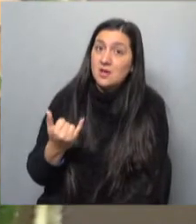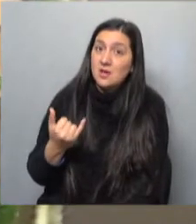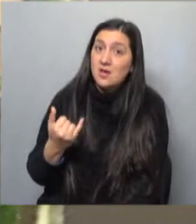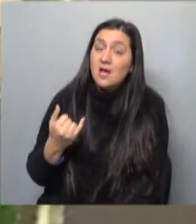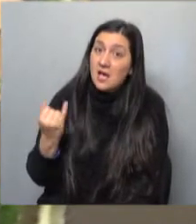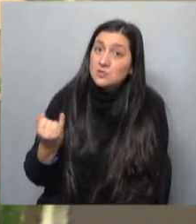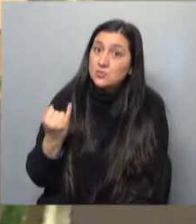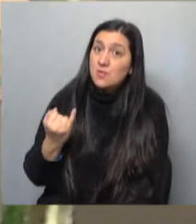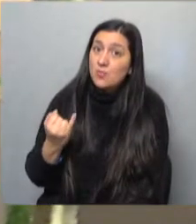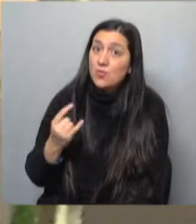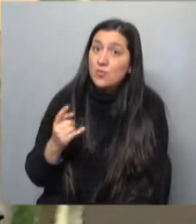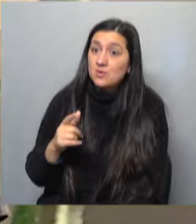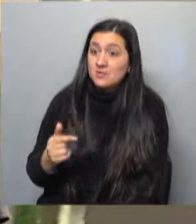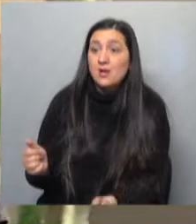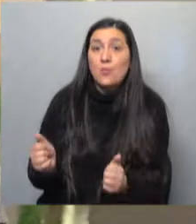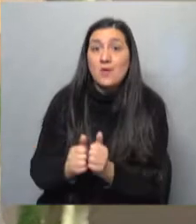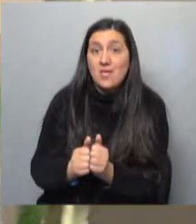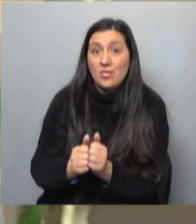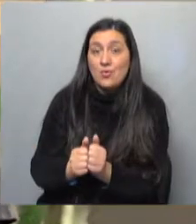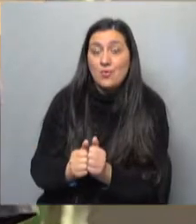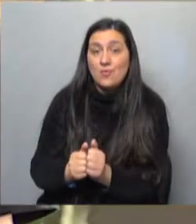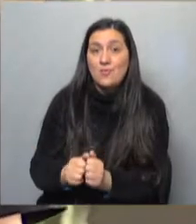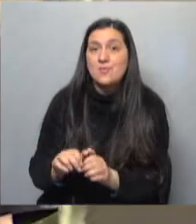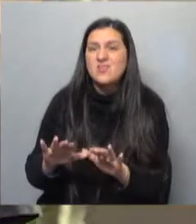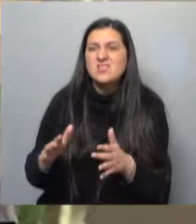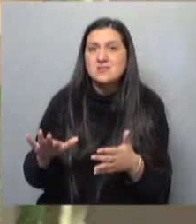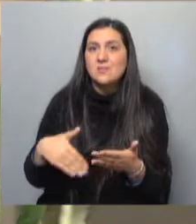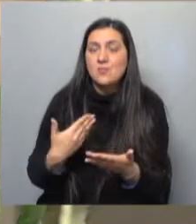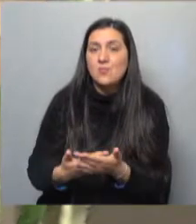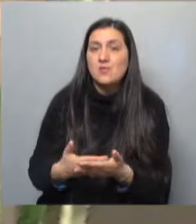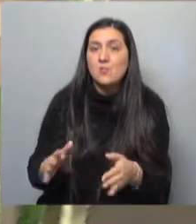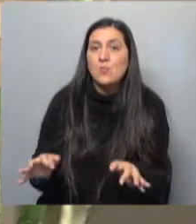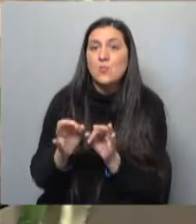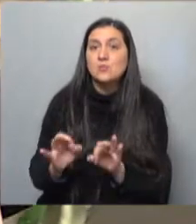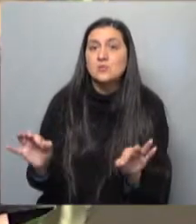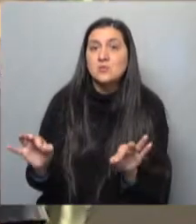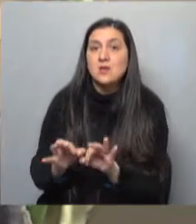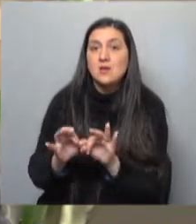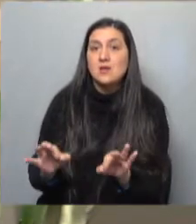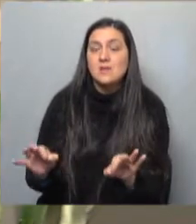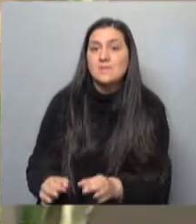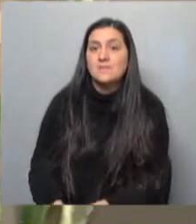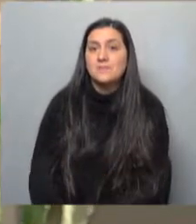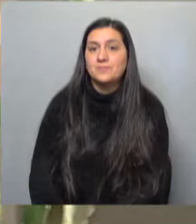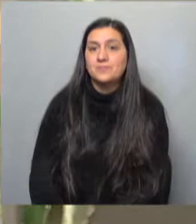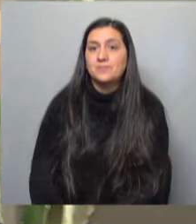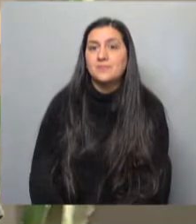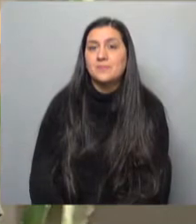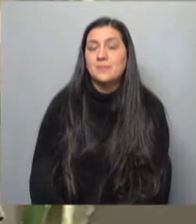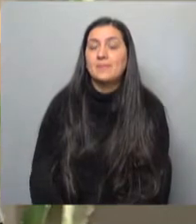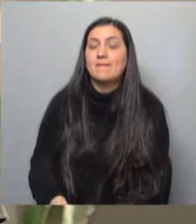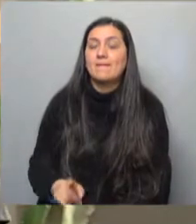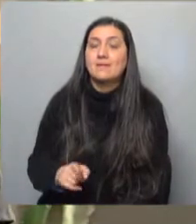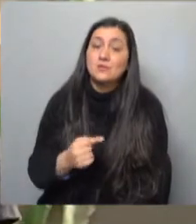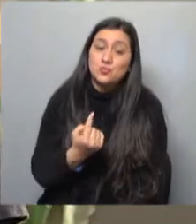solo, pero bueno, un poco de qué va esta propuesta musical que tiene un poco de tu yo solo y más el